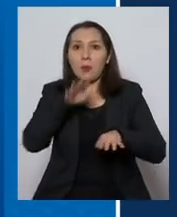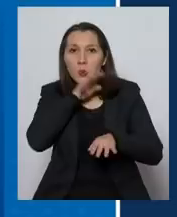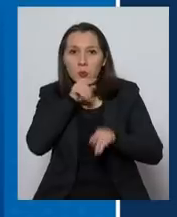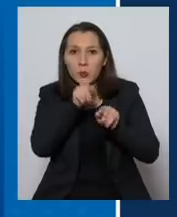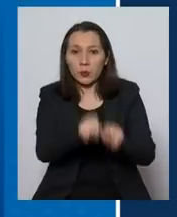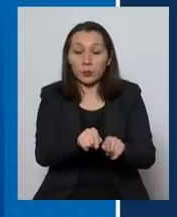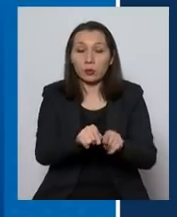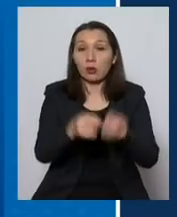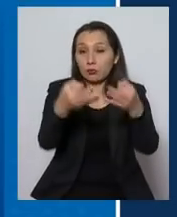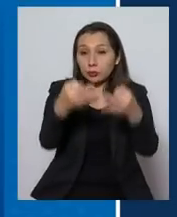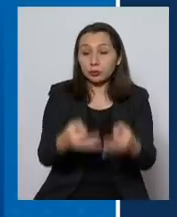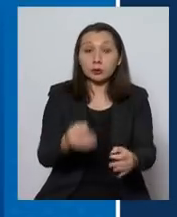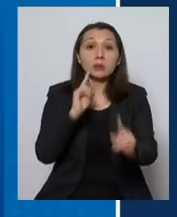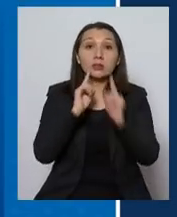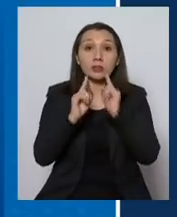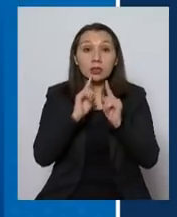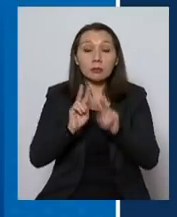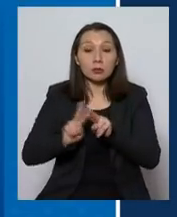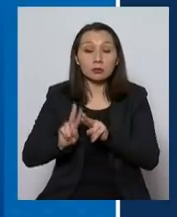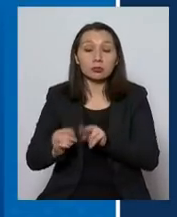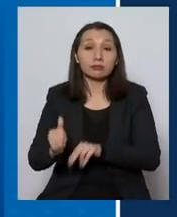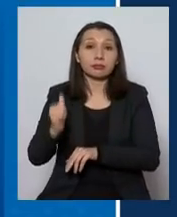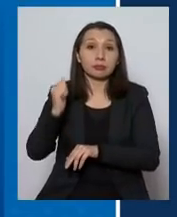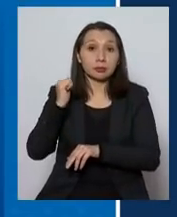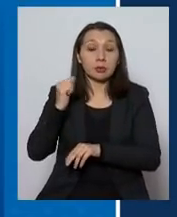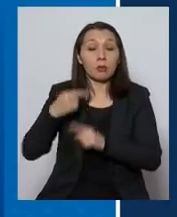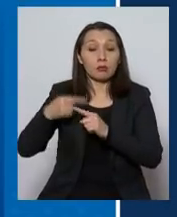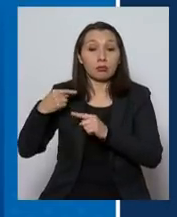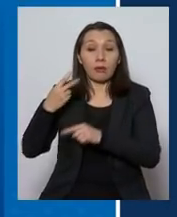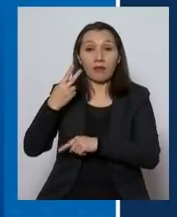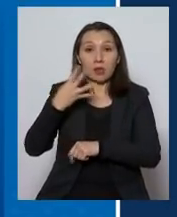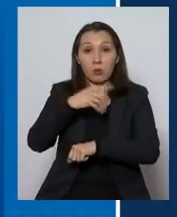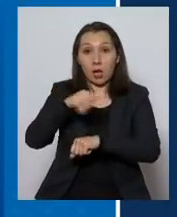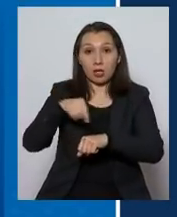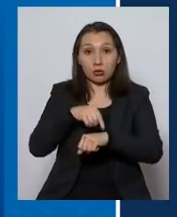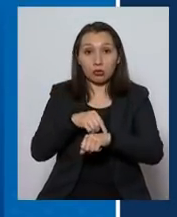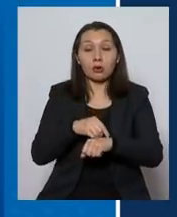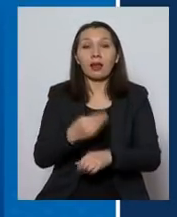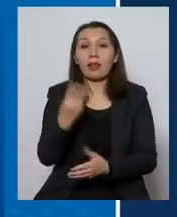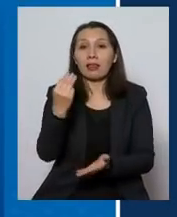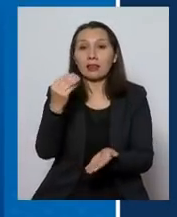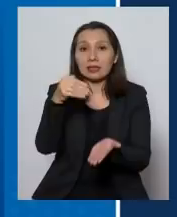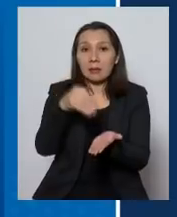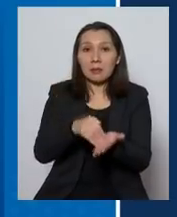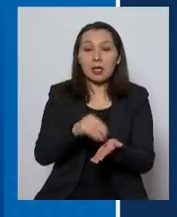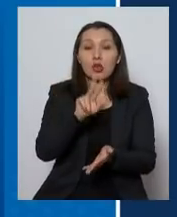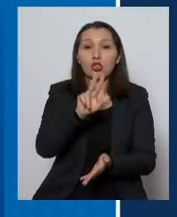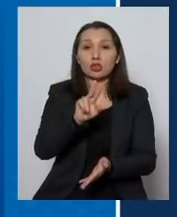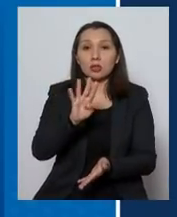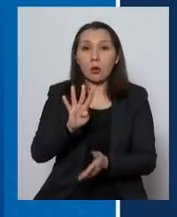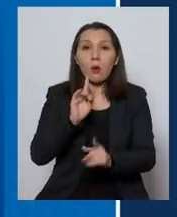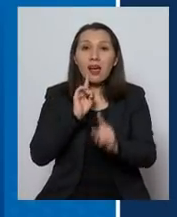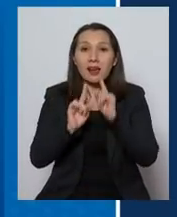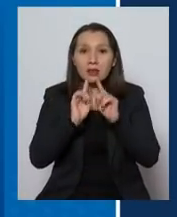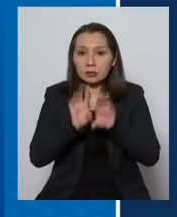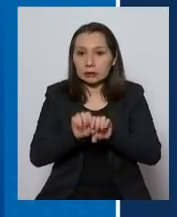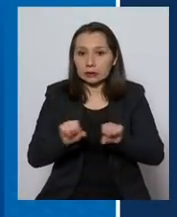la cantidad de exámenes realizados las últimas 24 horas, son 13.084 exámenes,